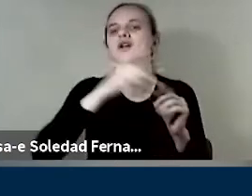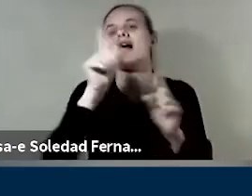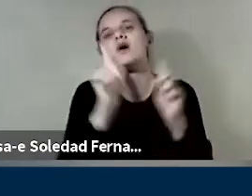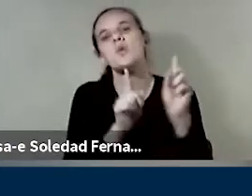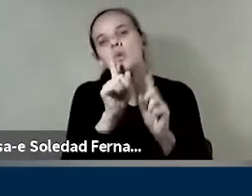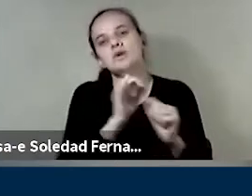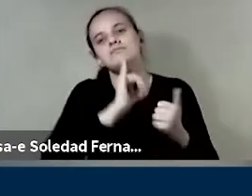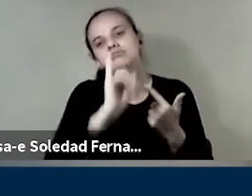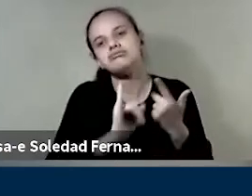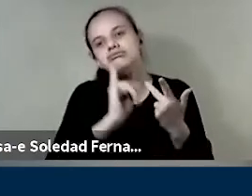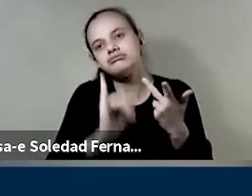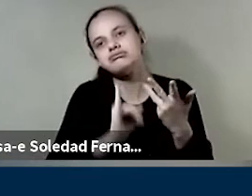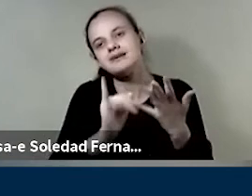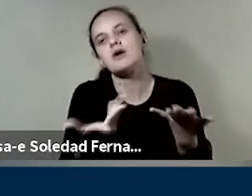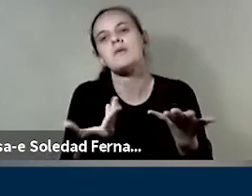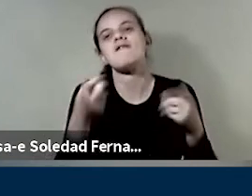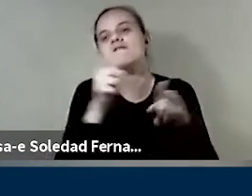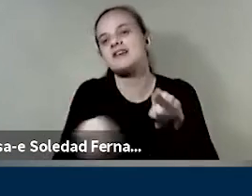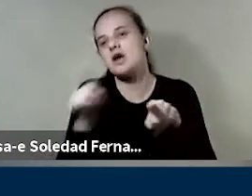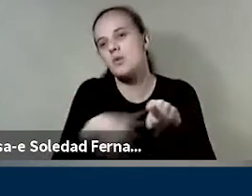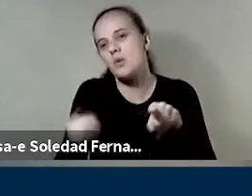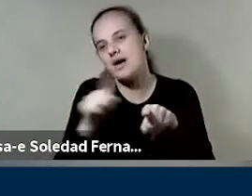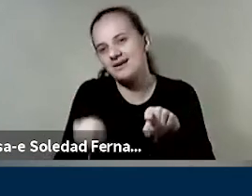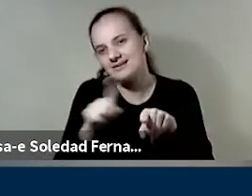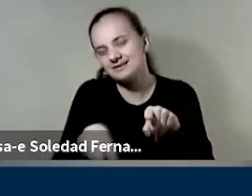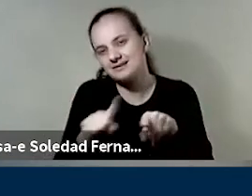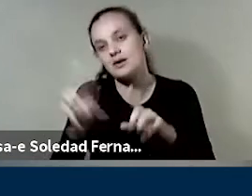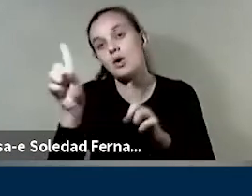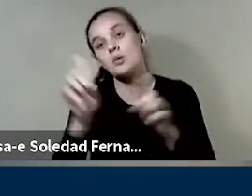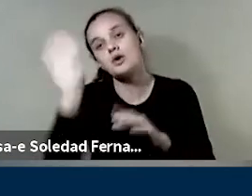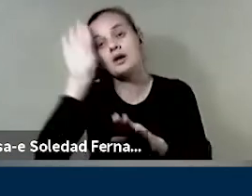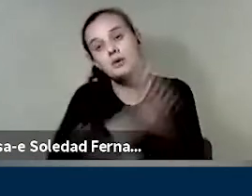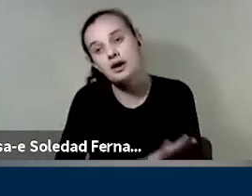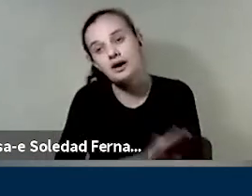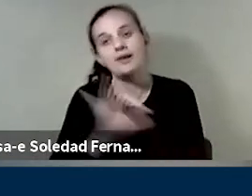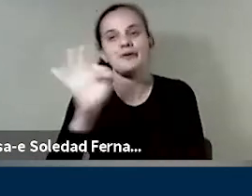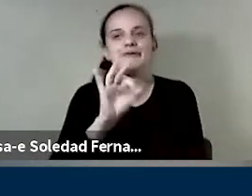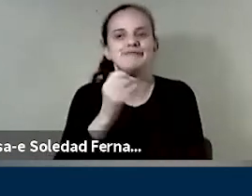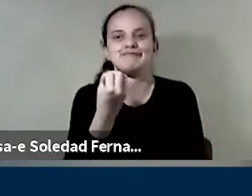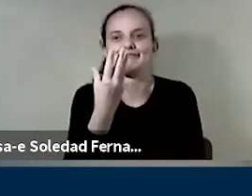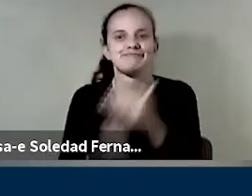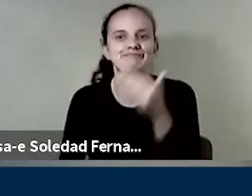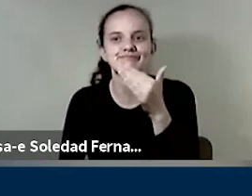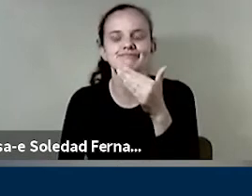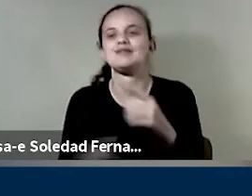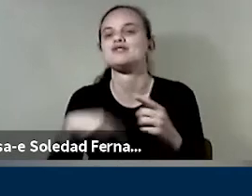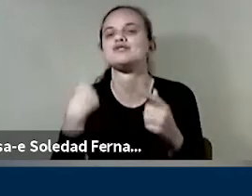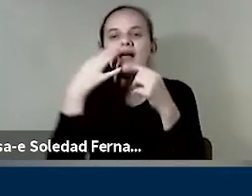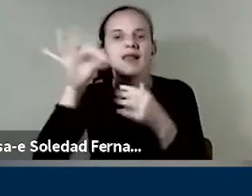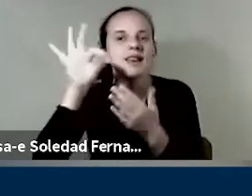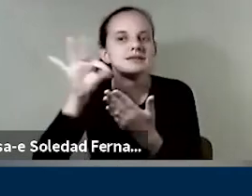que existen dentro de estos principios, dentro de estas pautas, ¿sí? Son algunos que les contamos, que son los que más frecuentemente